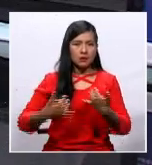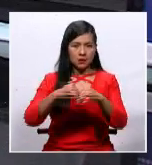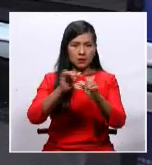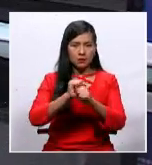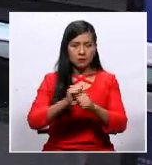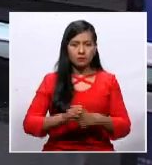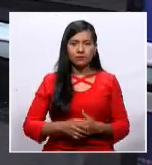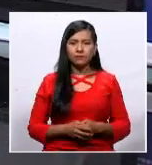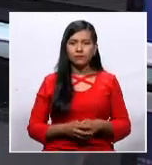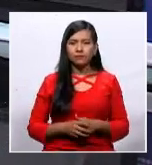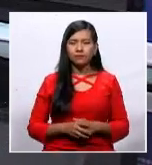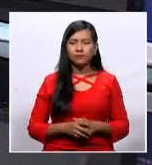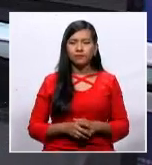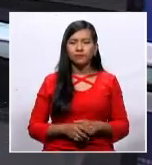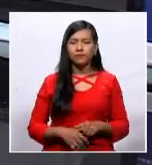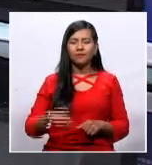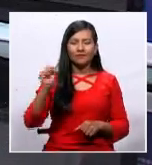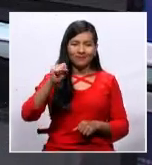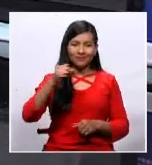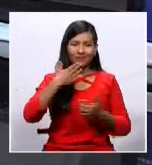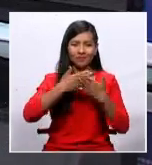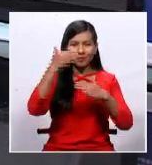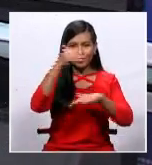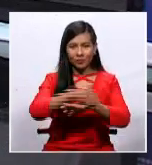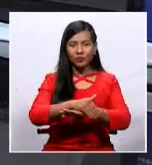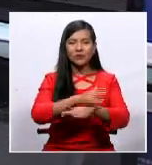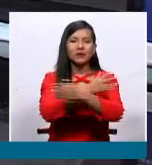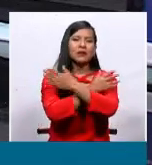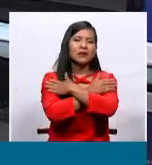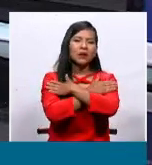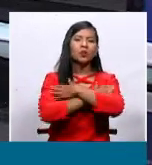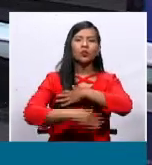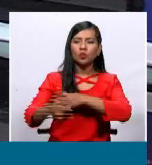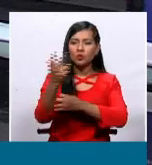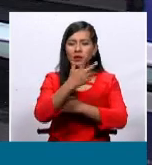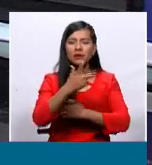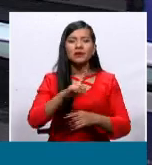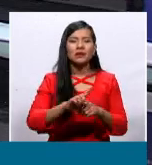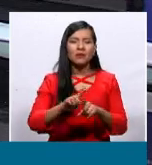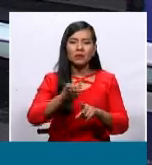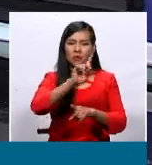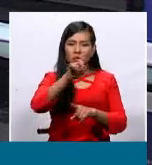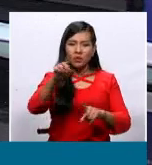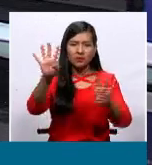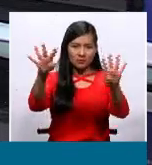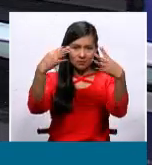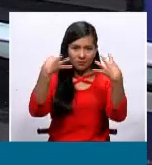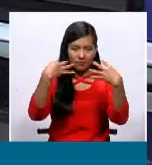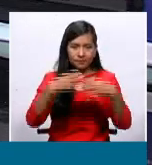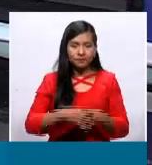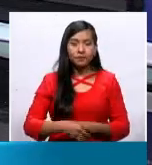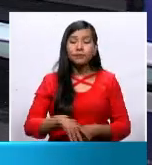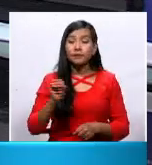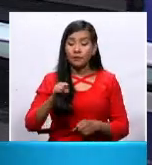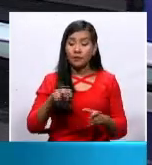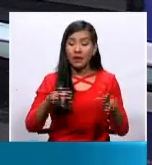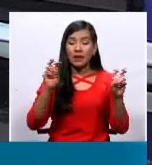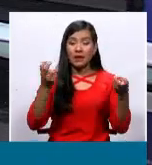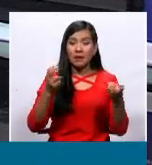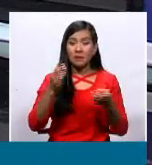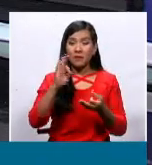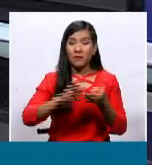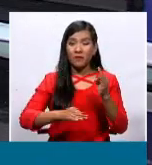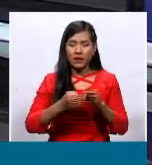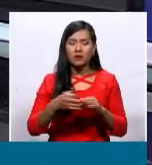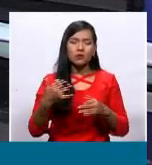Muy buenas noches, Iván, Camila, Pedro y a los televidentes a esta hora. Mira, creo que la fecha es